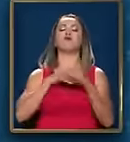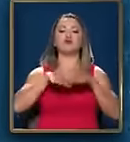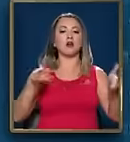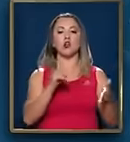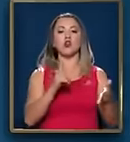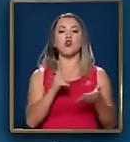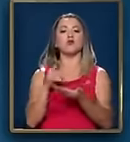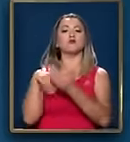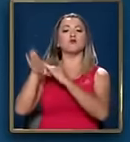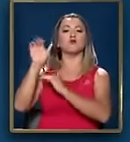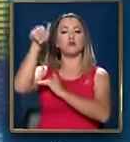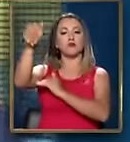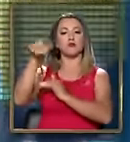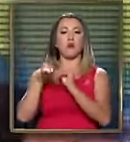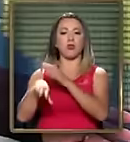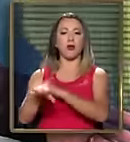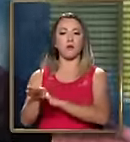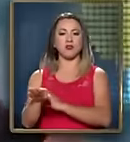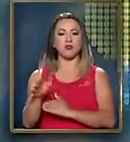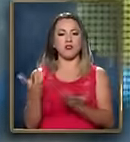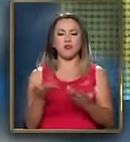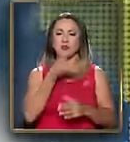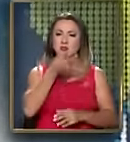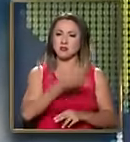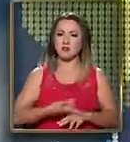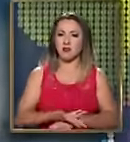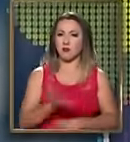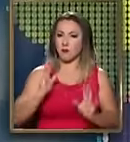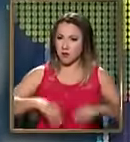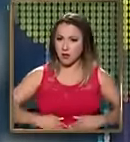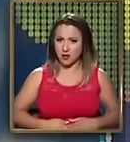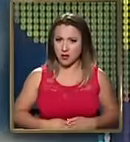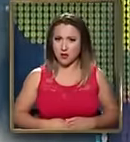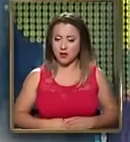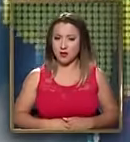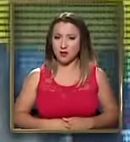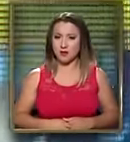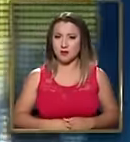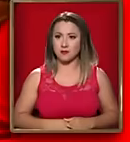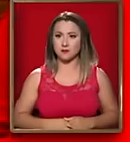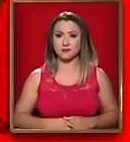que lo mandamos por encomienda. No, güey, pero ¿cómo te hacen esa mamá?